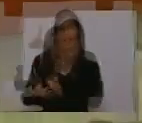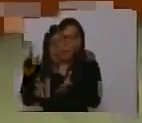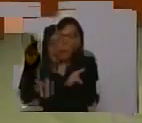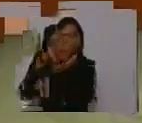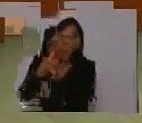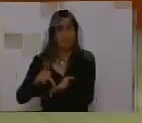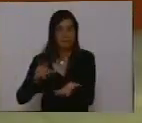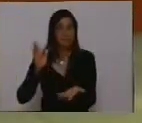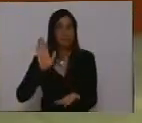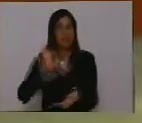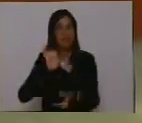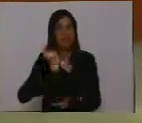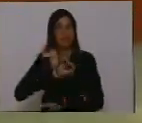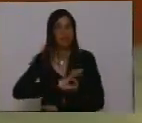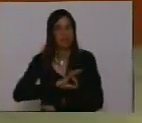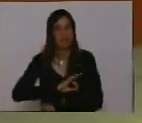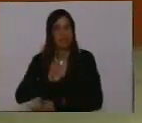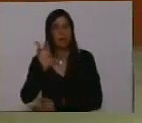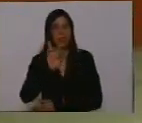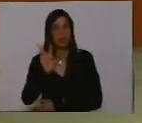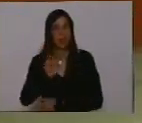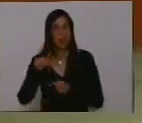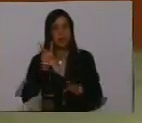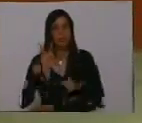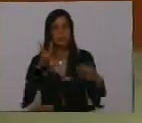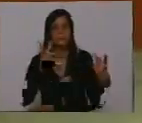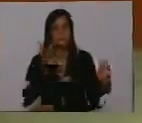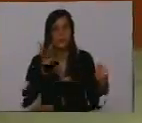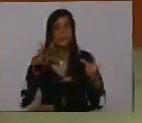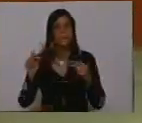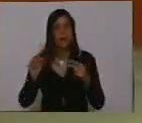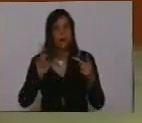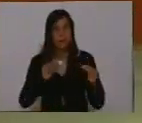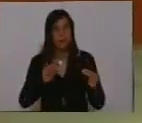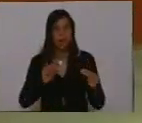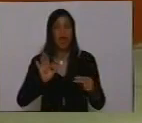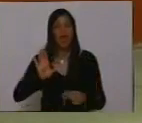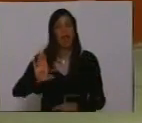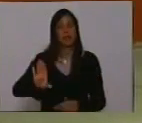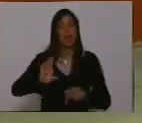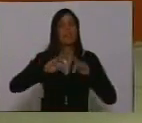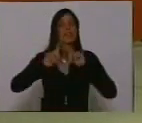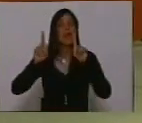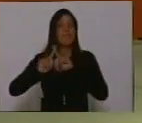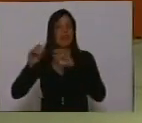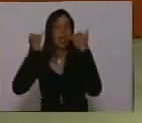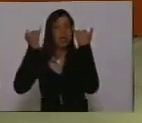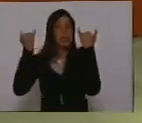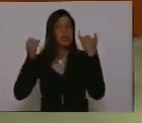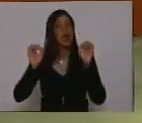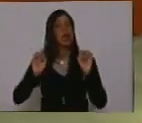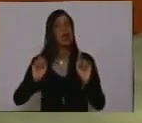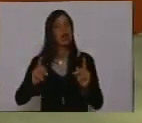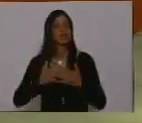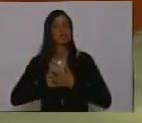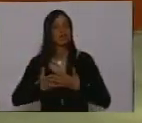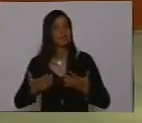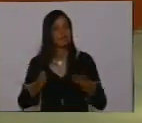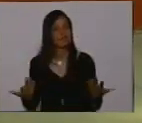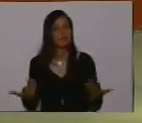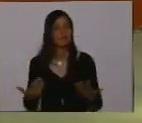sociedad venezolana. Y en este debate tiene que aparecer esa diversidad y tiene que ser parte de las cosas que